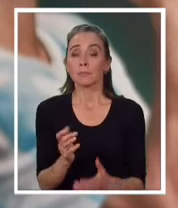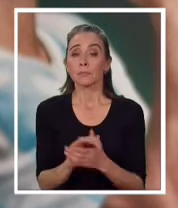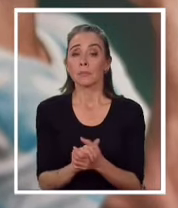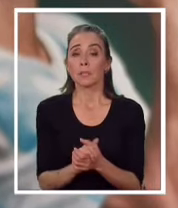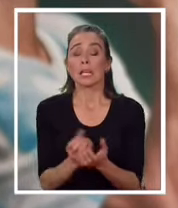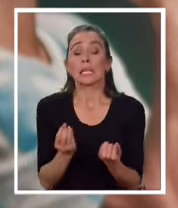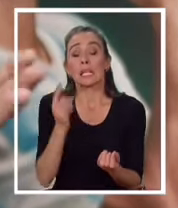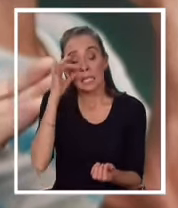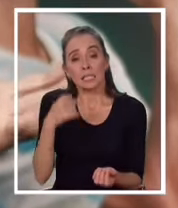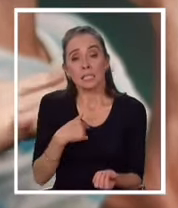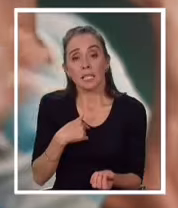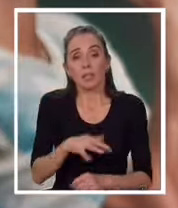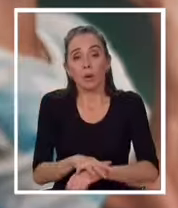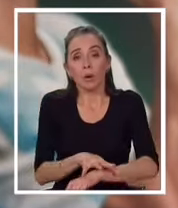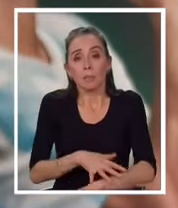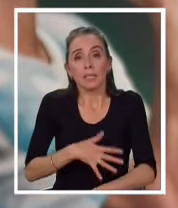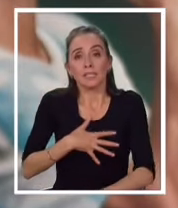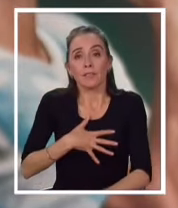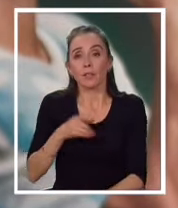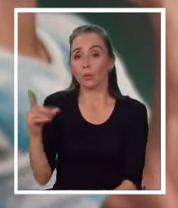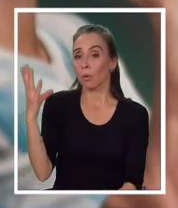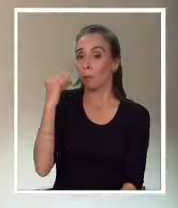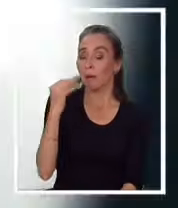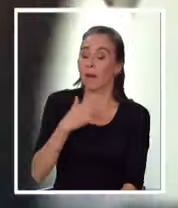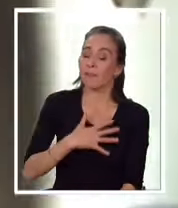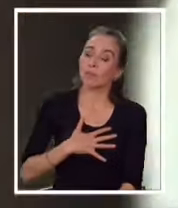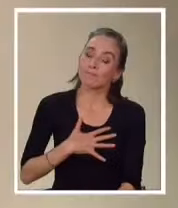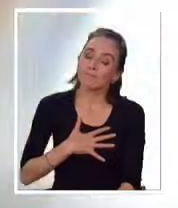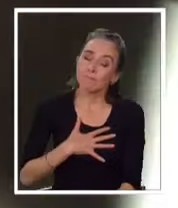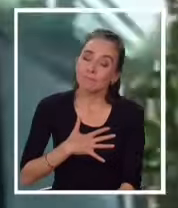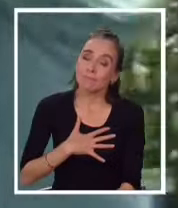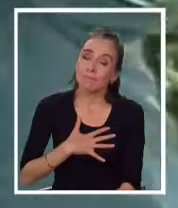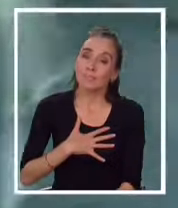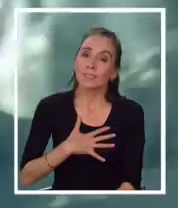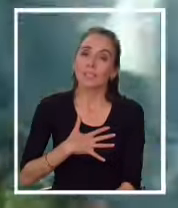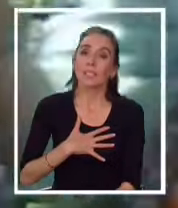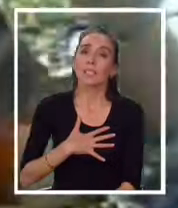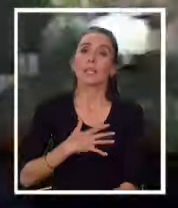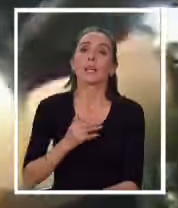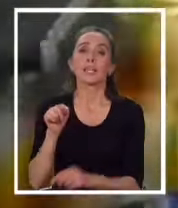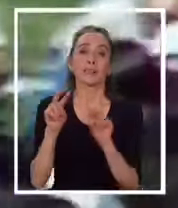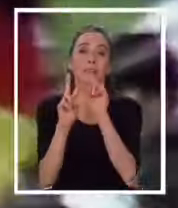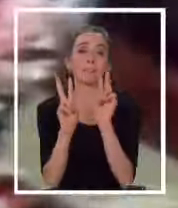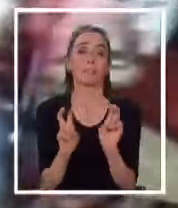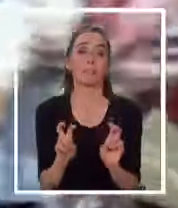Qué sé yo, me sensibilizo cuando me hablas así, en este tinte, ¿no?